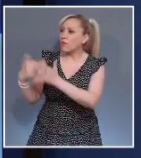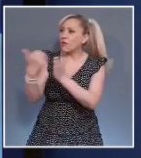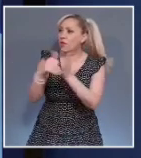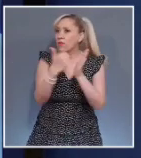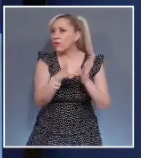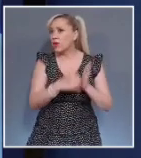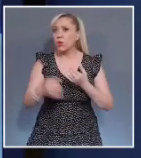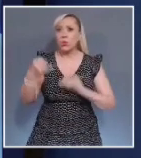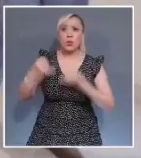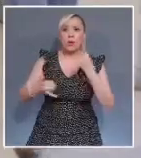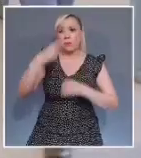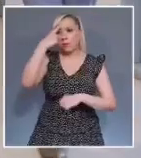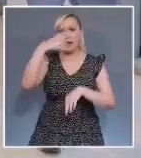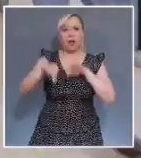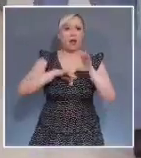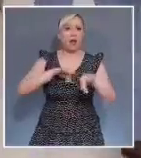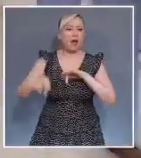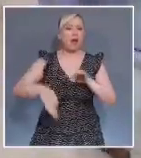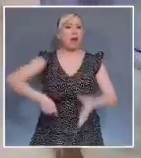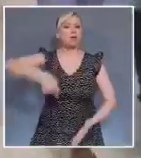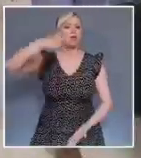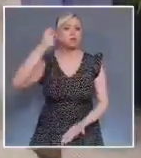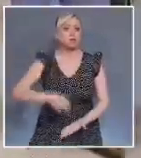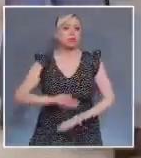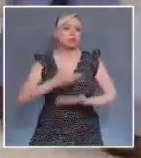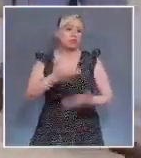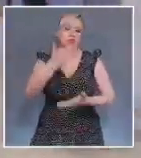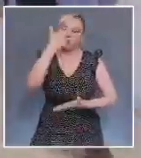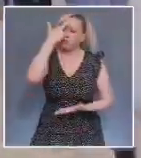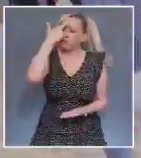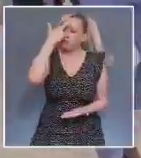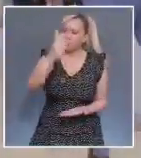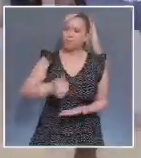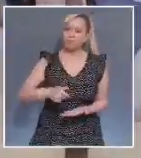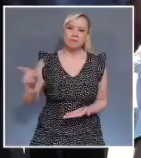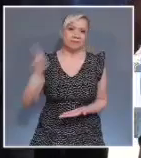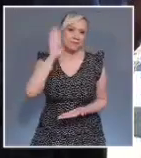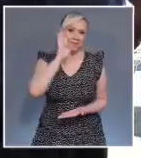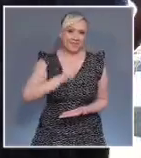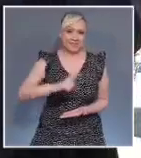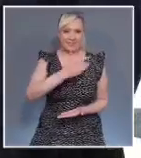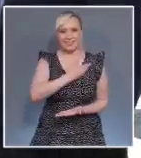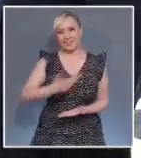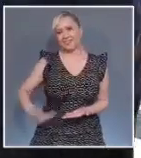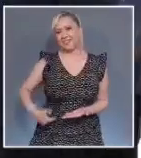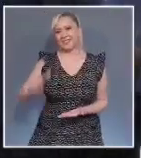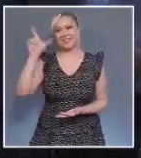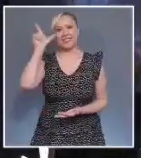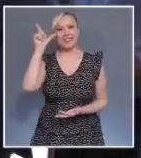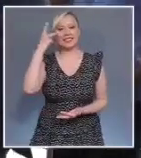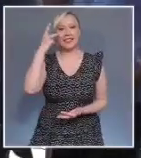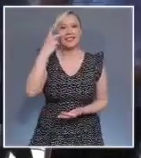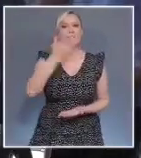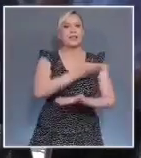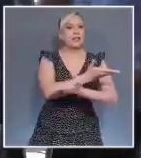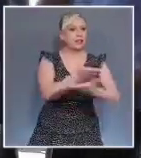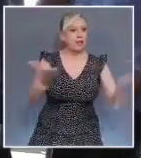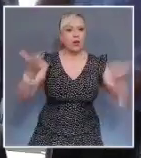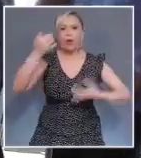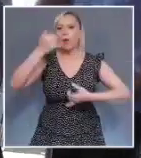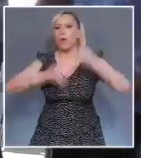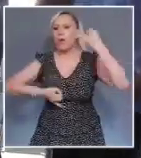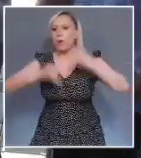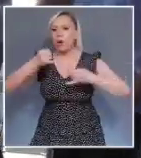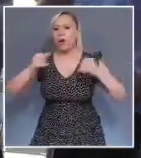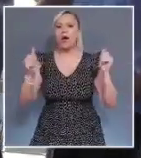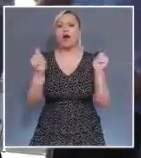justicia. La ministra presidenta Norma Lucía Piña Hernández pidió a las y los juzgadores conducirse con